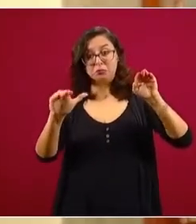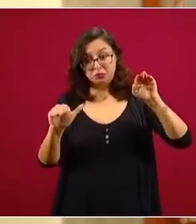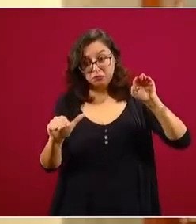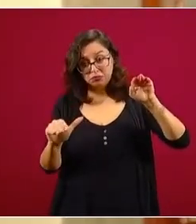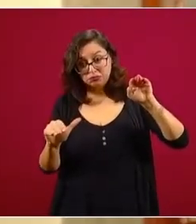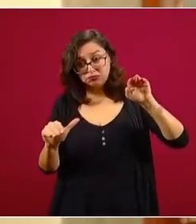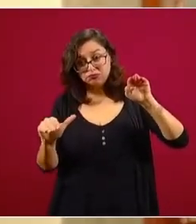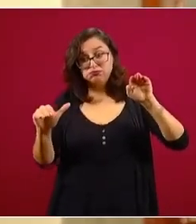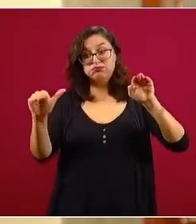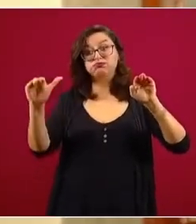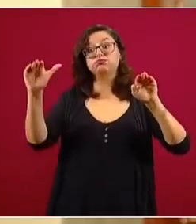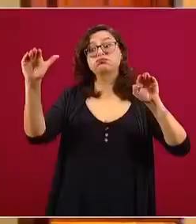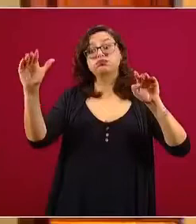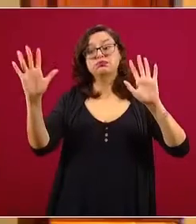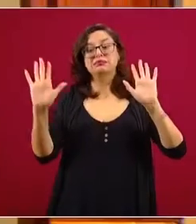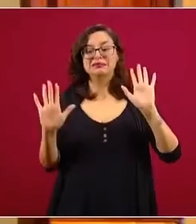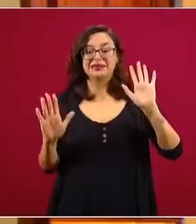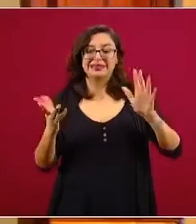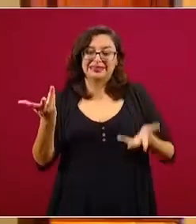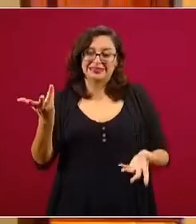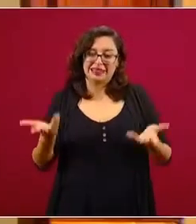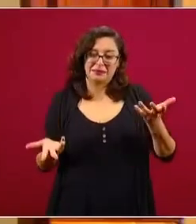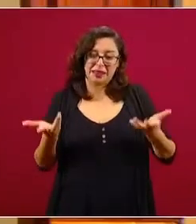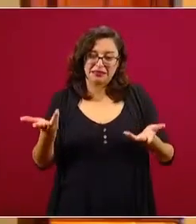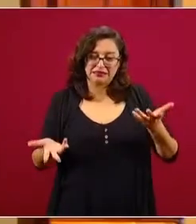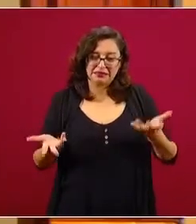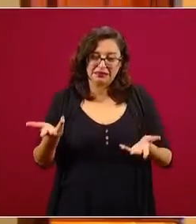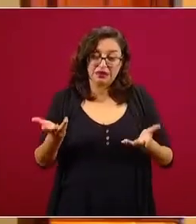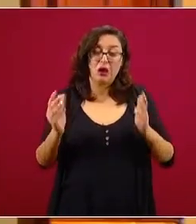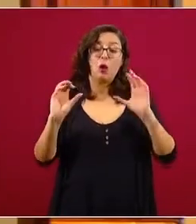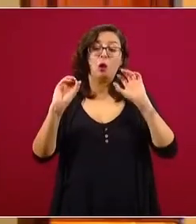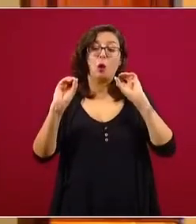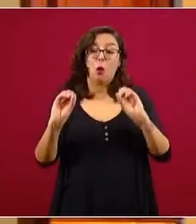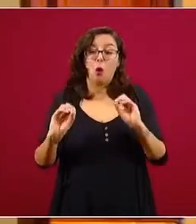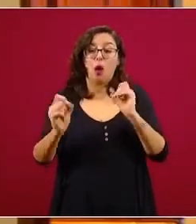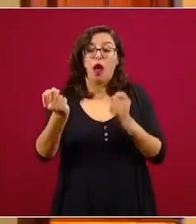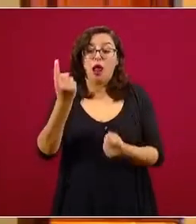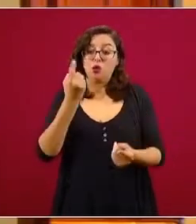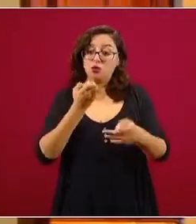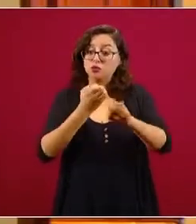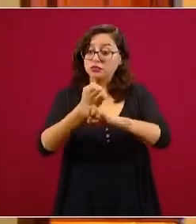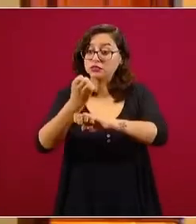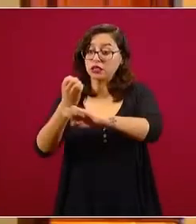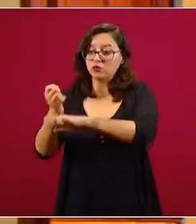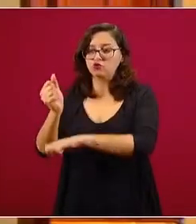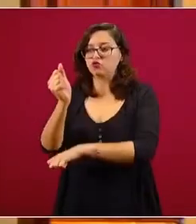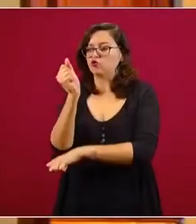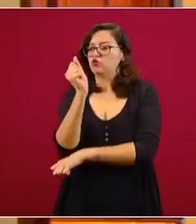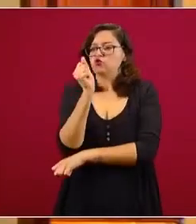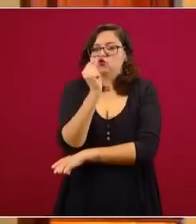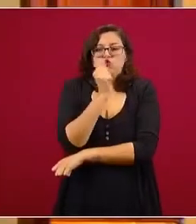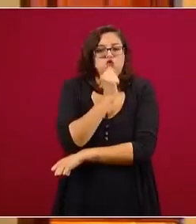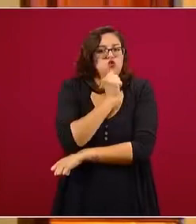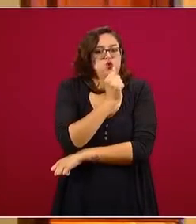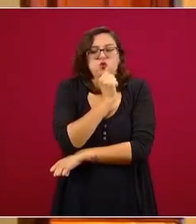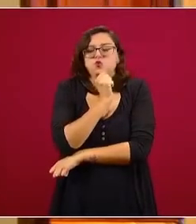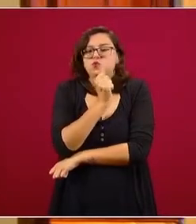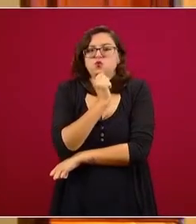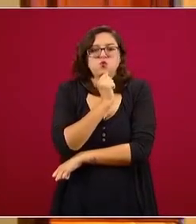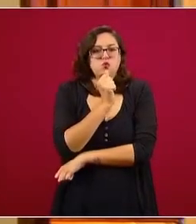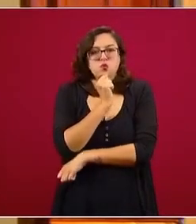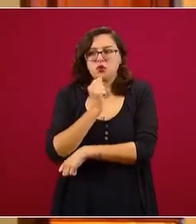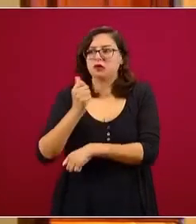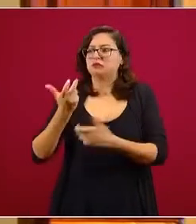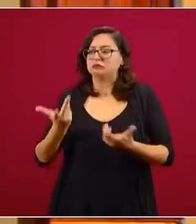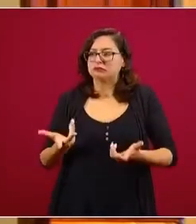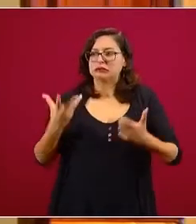estar presentando un incremento o entidades que todavía están por llegar, no han llegado a su primer pico y se mantienen en